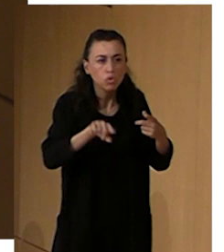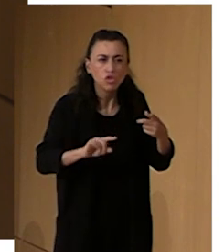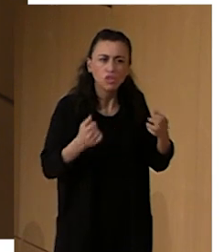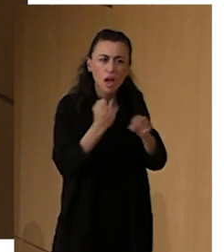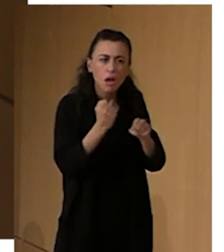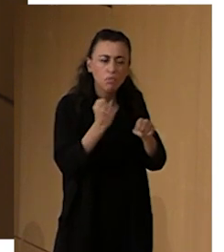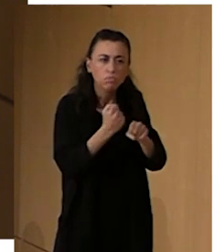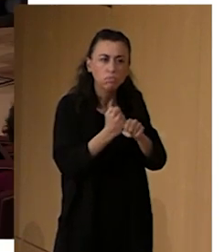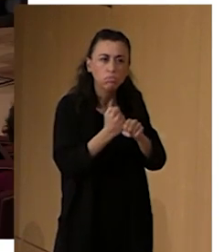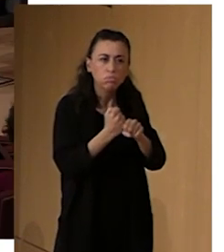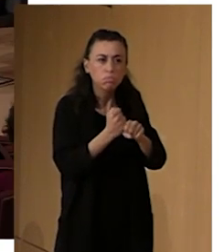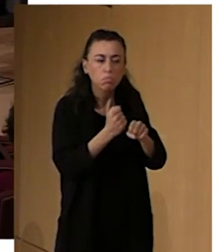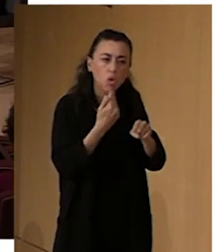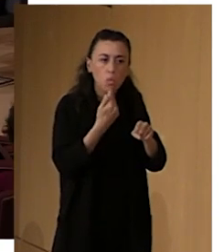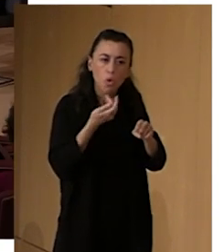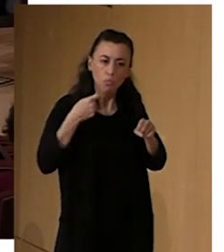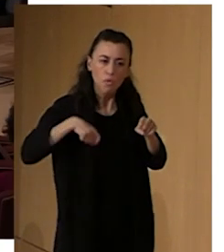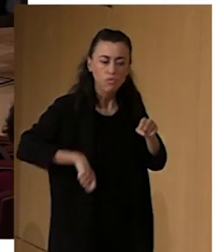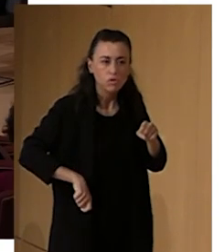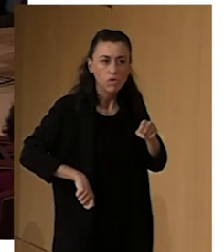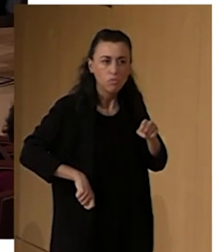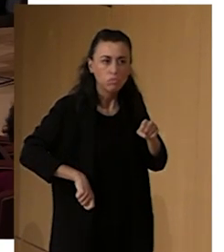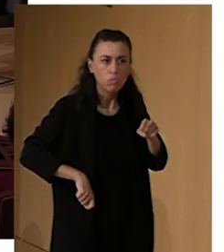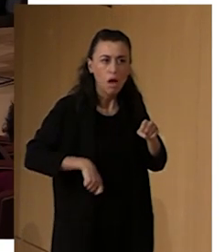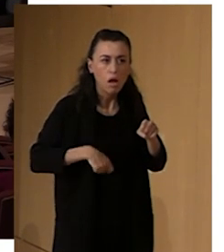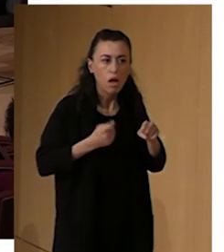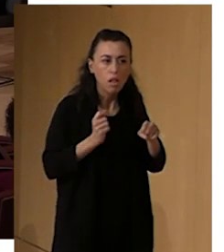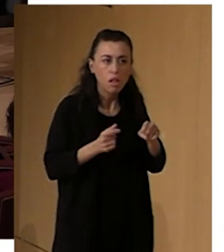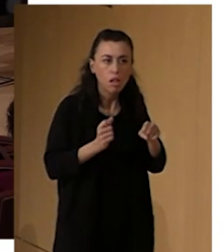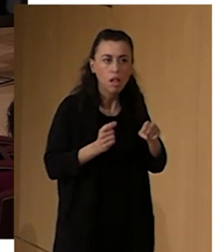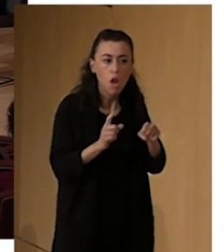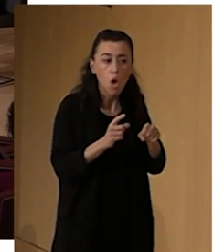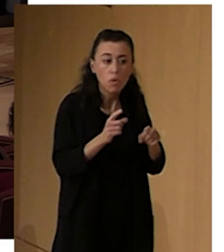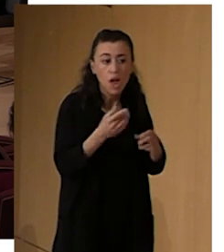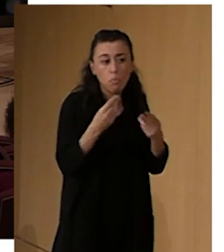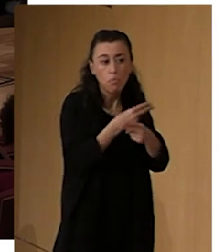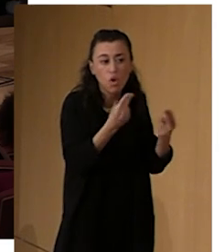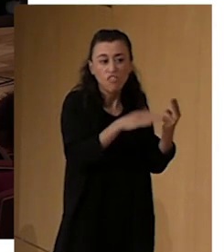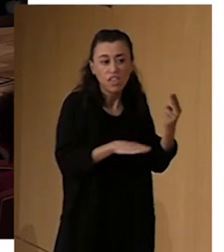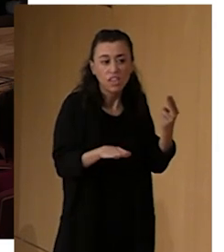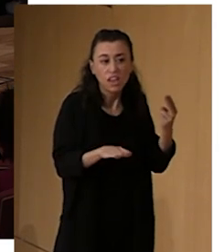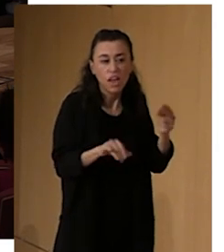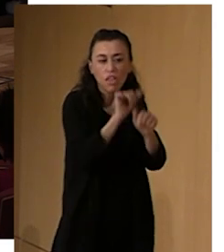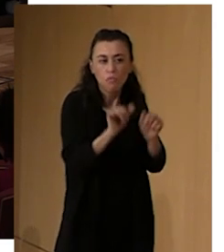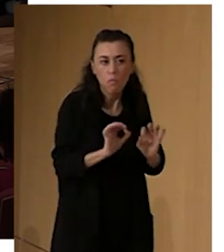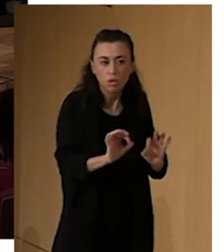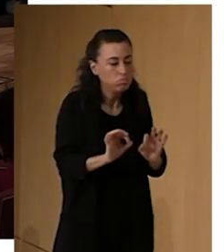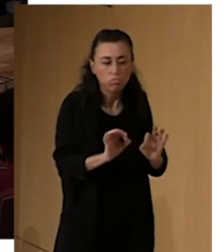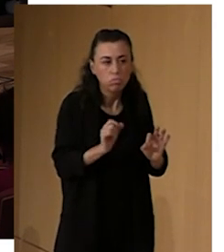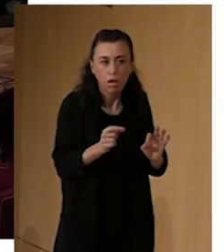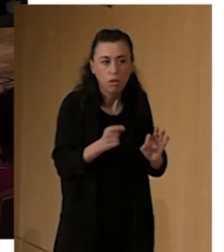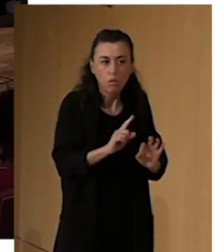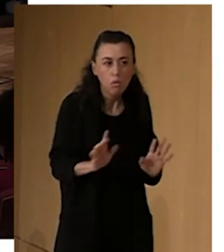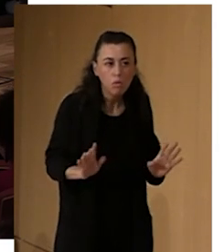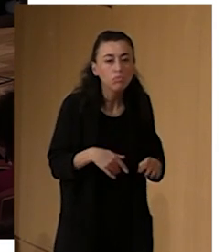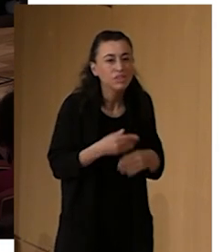casi como profesional no que no suele ser lo habitual trabajar con el público infantil desde desde esta manera Muchas